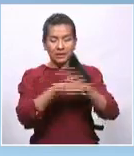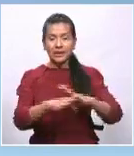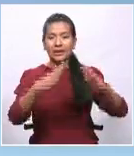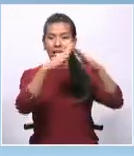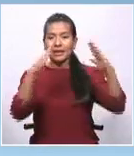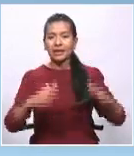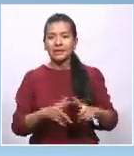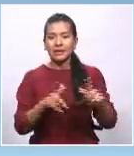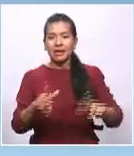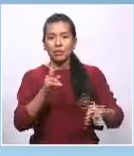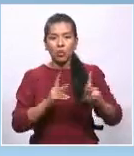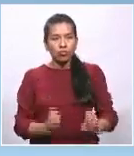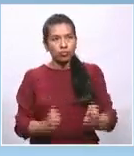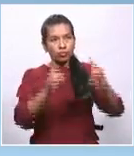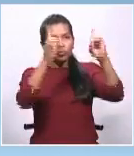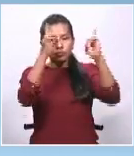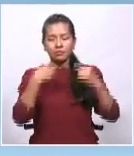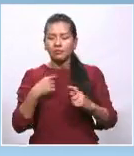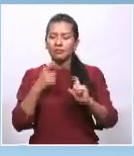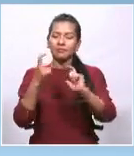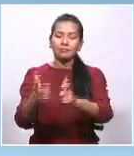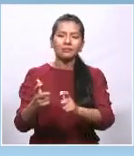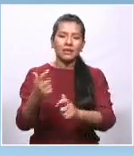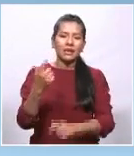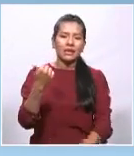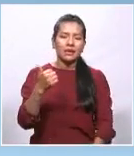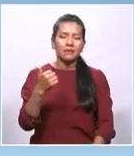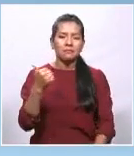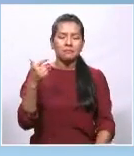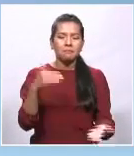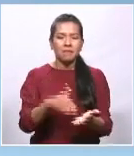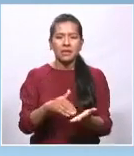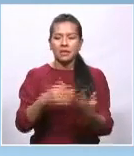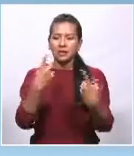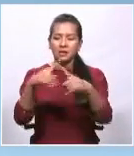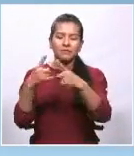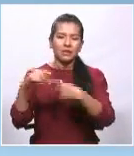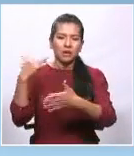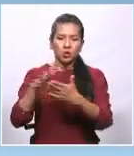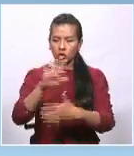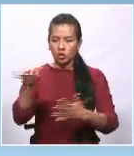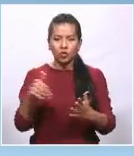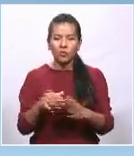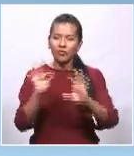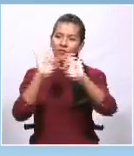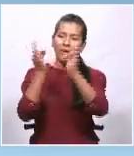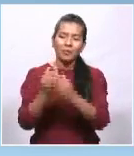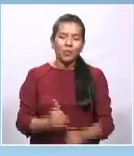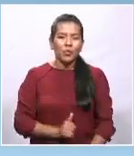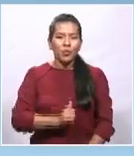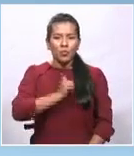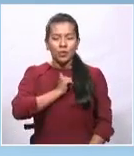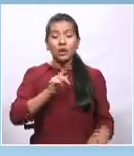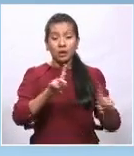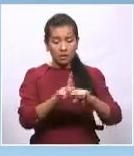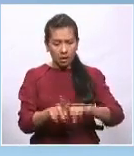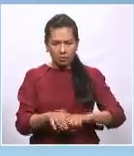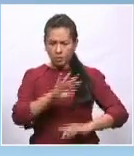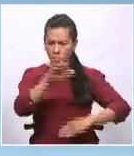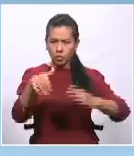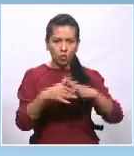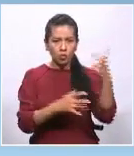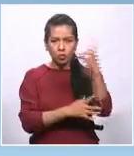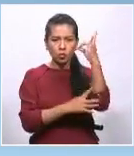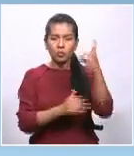entregamos el incentivo a la excelencia a más de 10.800 bachilleres que son el orgullo de sus familias y de Bolivia en su conjunto.